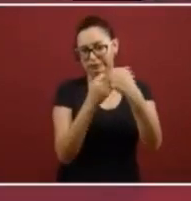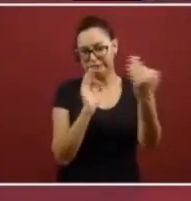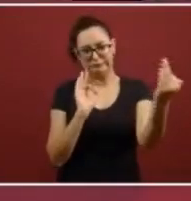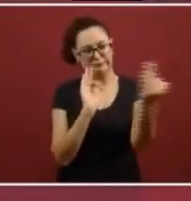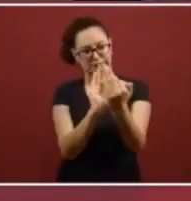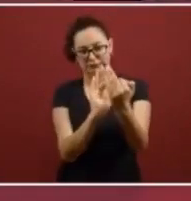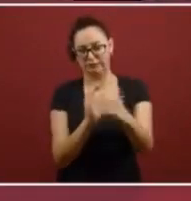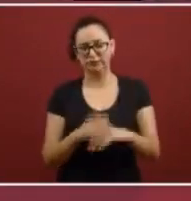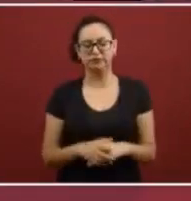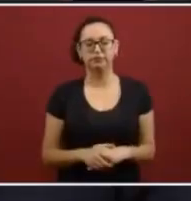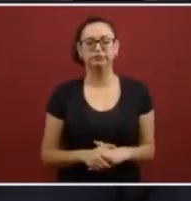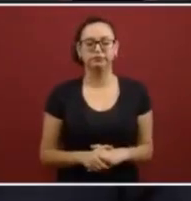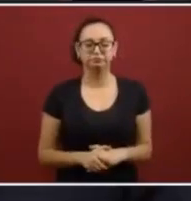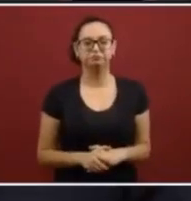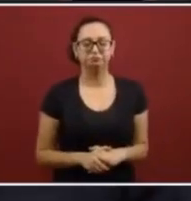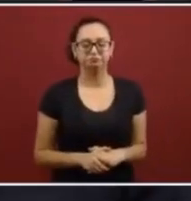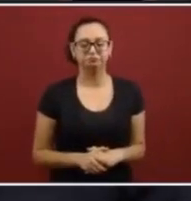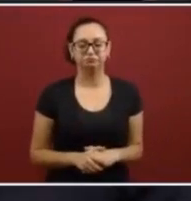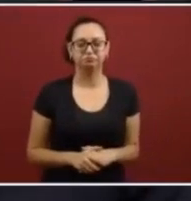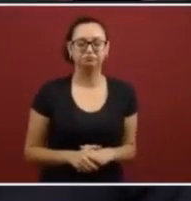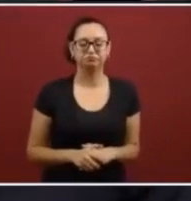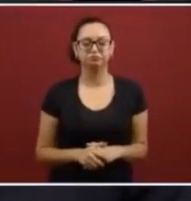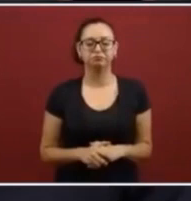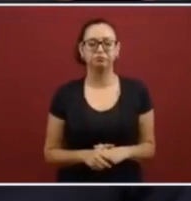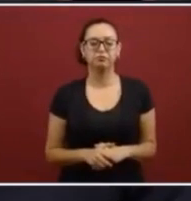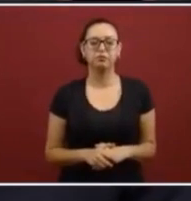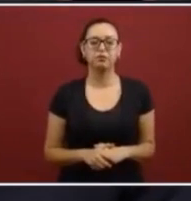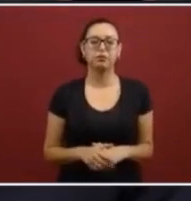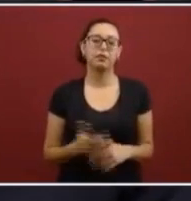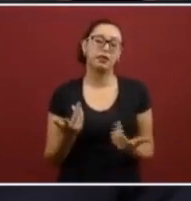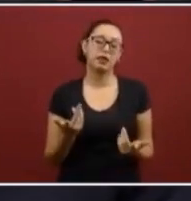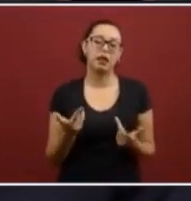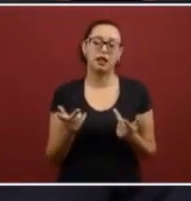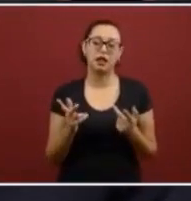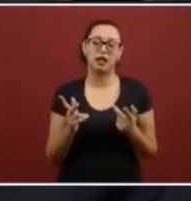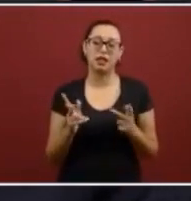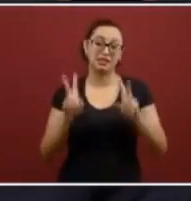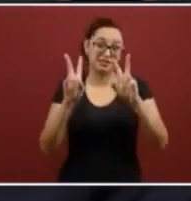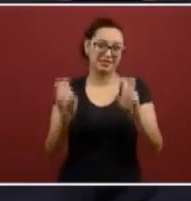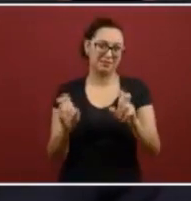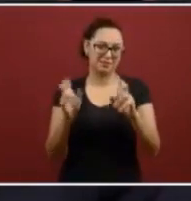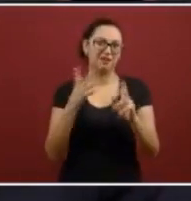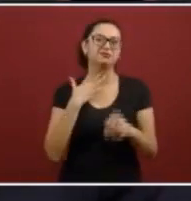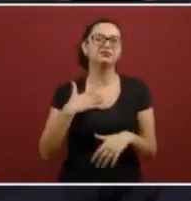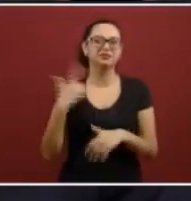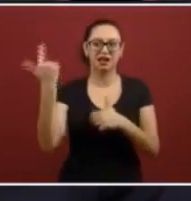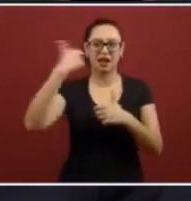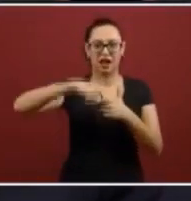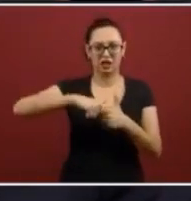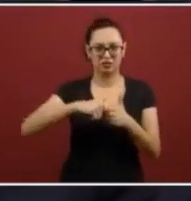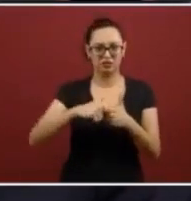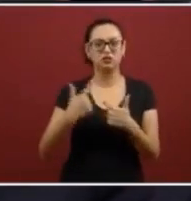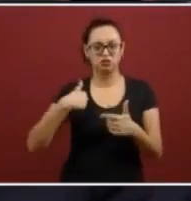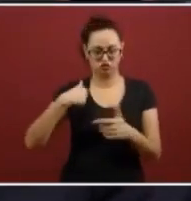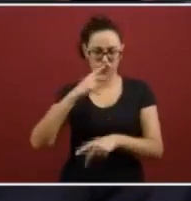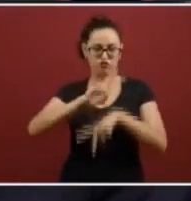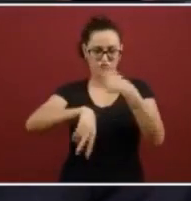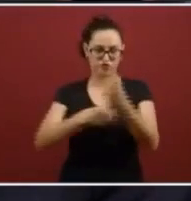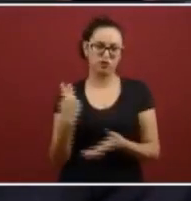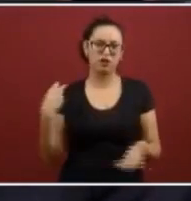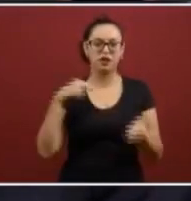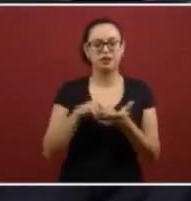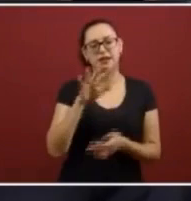very close Sí. to the Eh, border. sobre todo en el caso del precio de las gasolinas. Ahora que Regarding the estuve por allá, price que fui a of